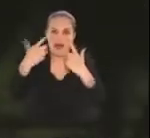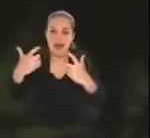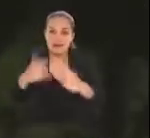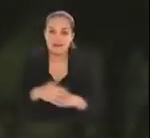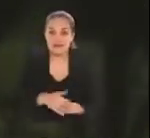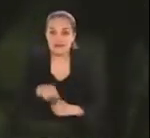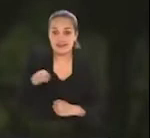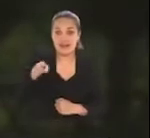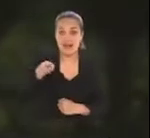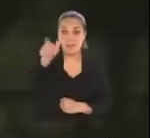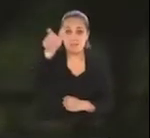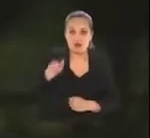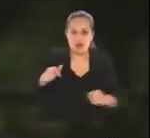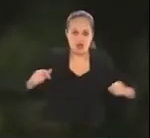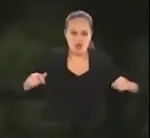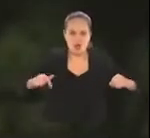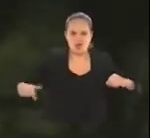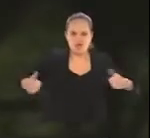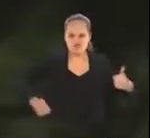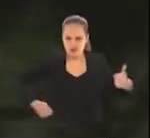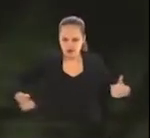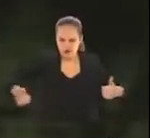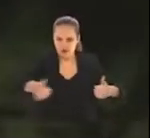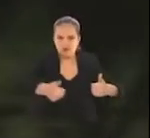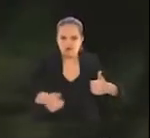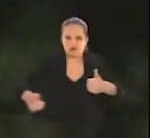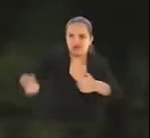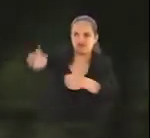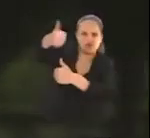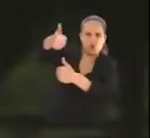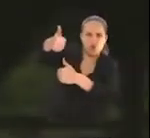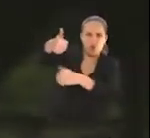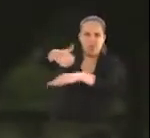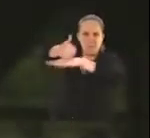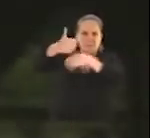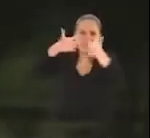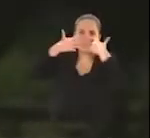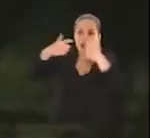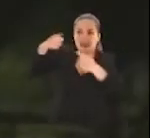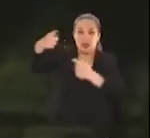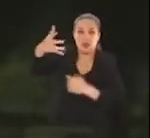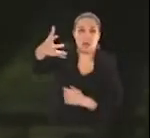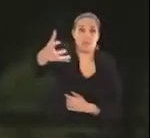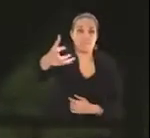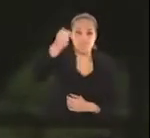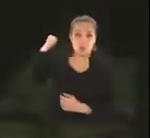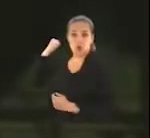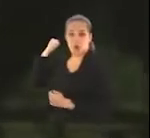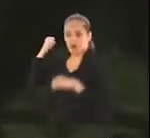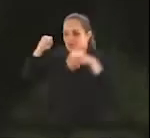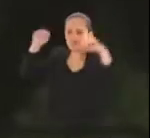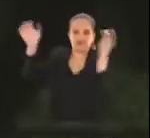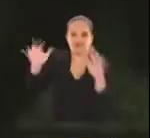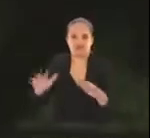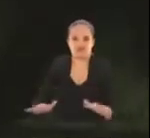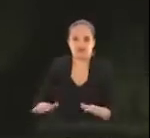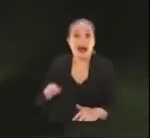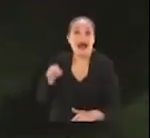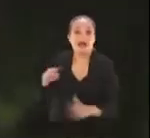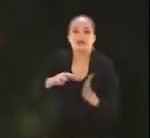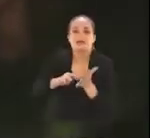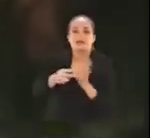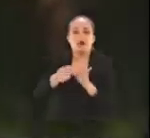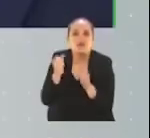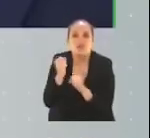criminales para esos grupos organizados la caída de este señor otoniel un trabajo como dice ustedes milimetría